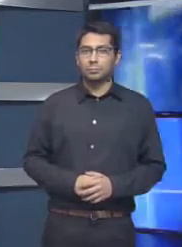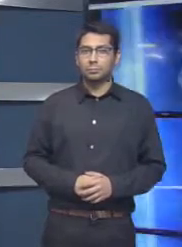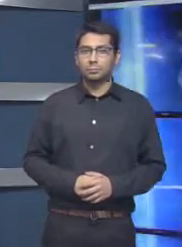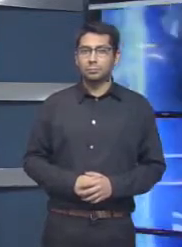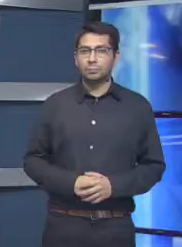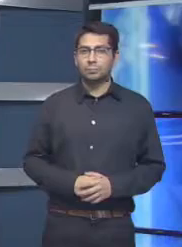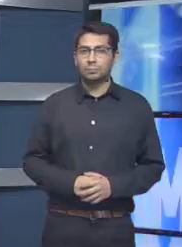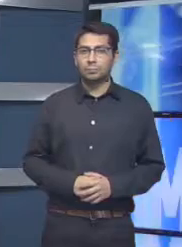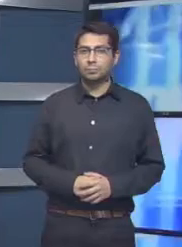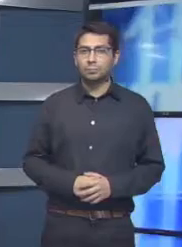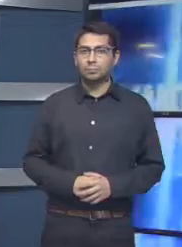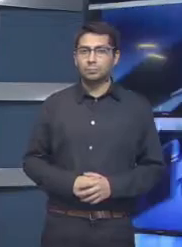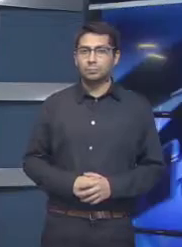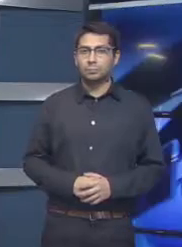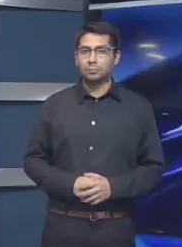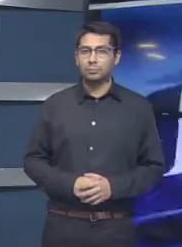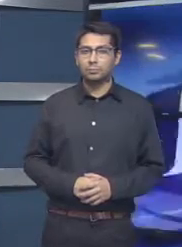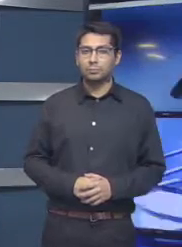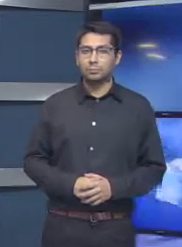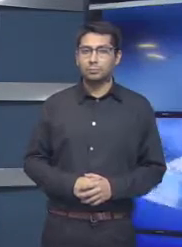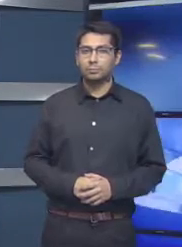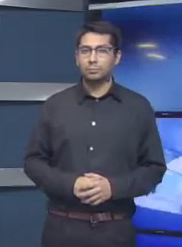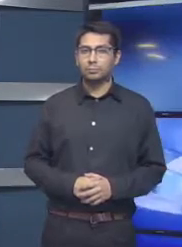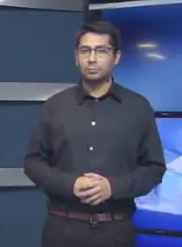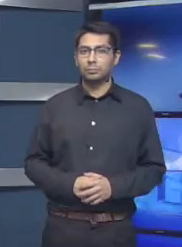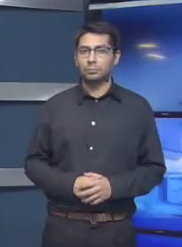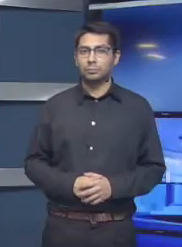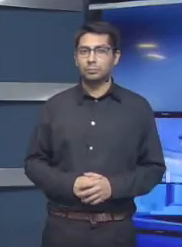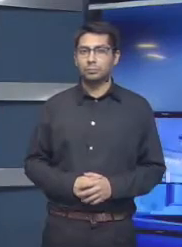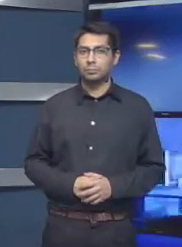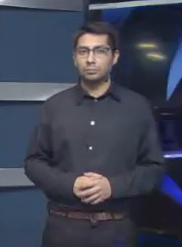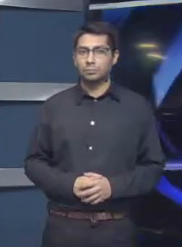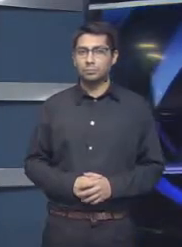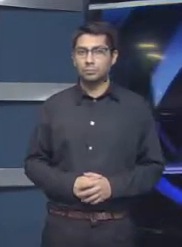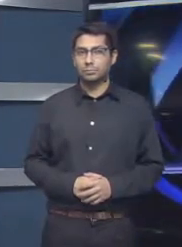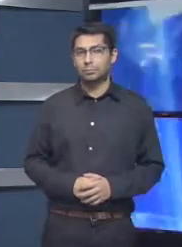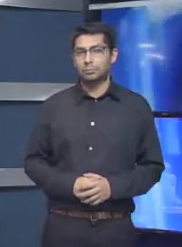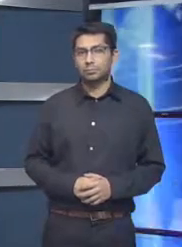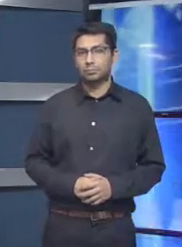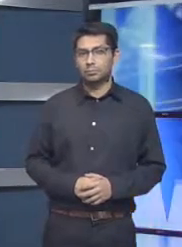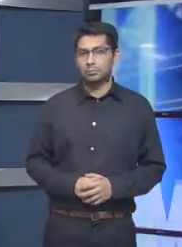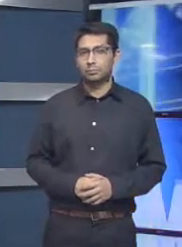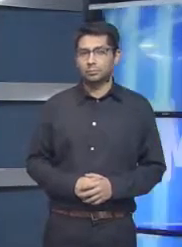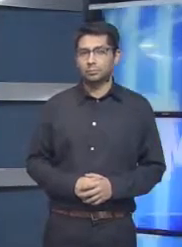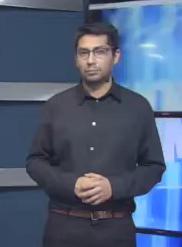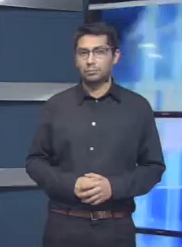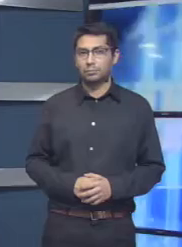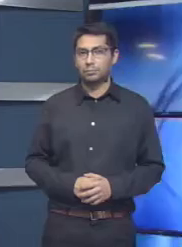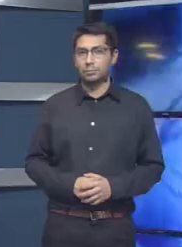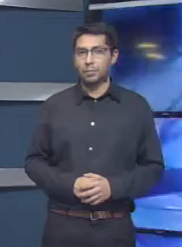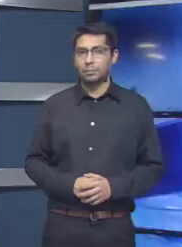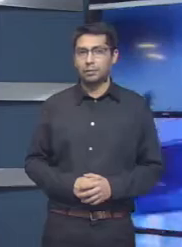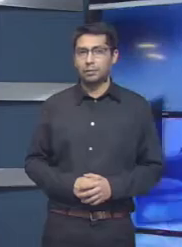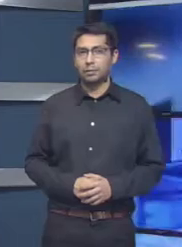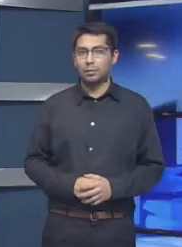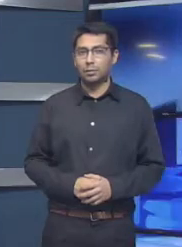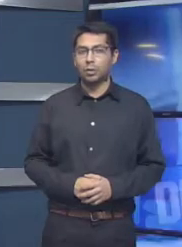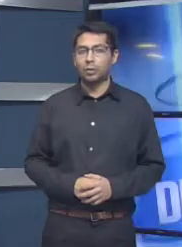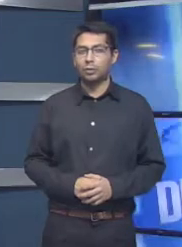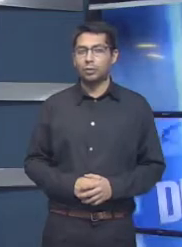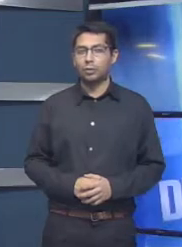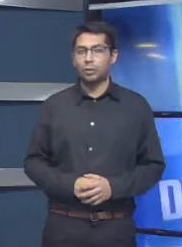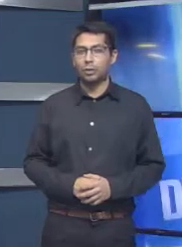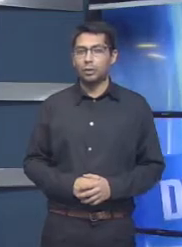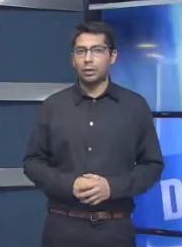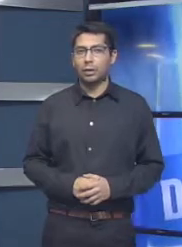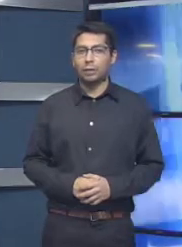seguramente por falta del material y que no llega, se comienza a haber aumento y genera inflación. Bien. Seguro. ¿Y